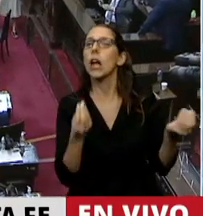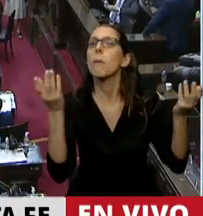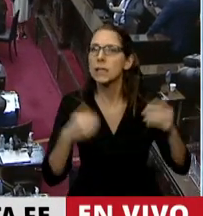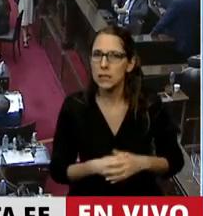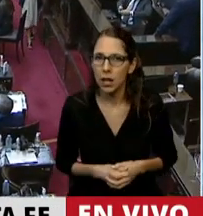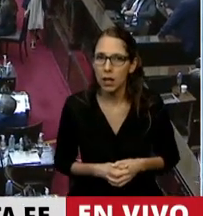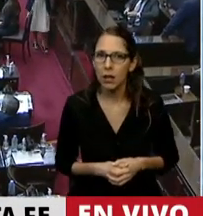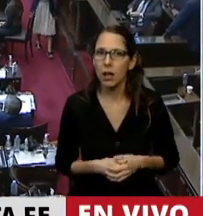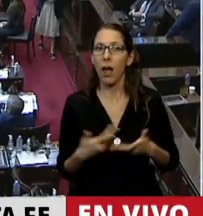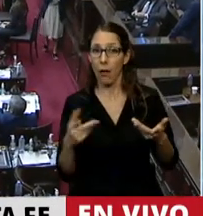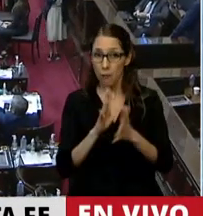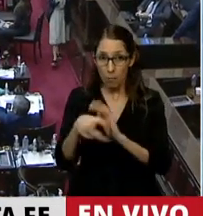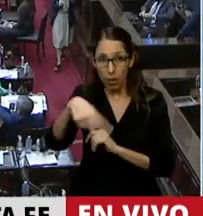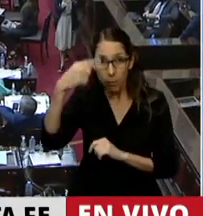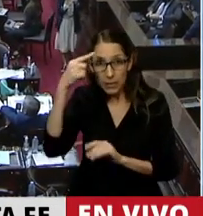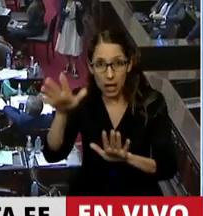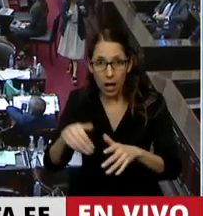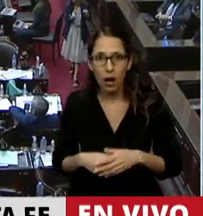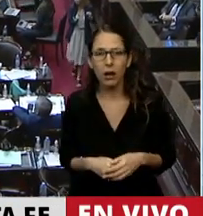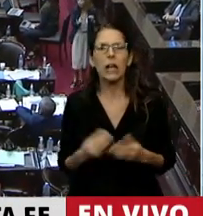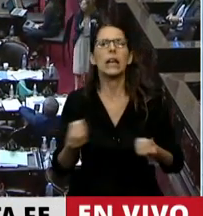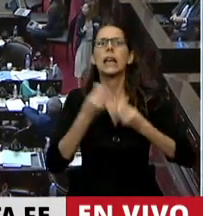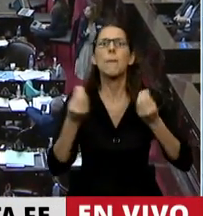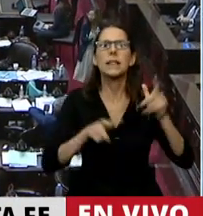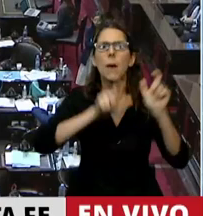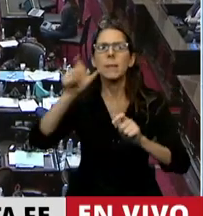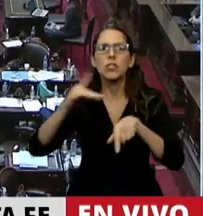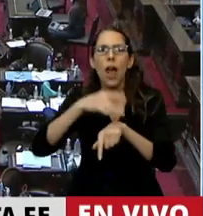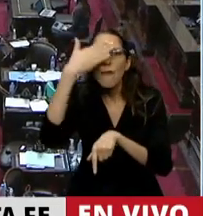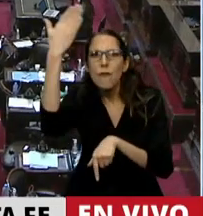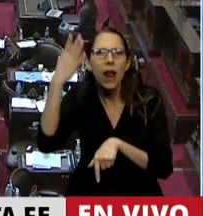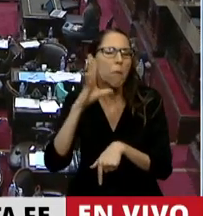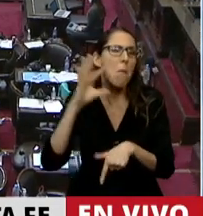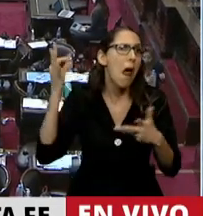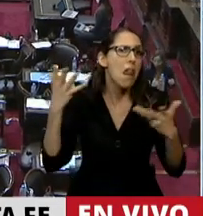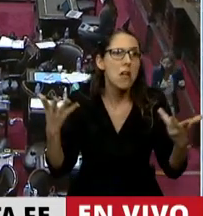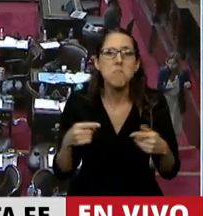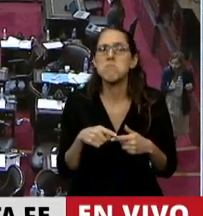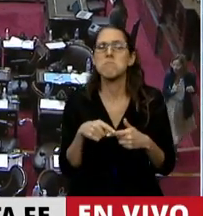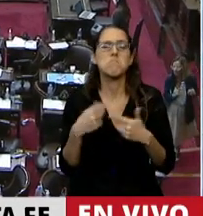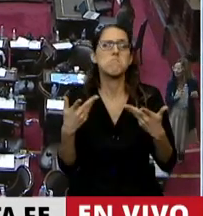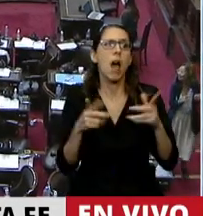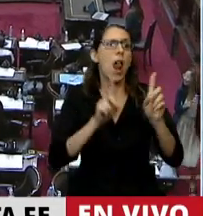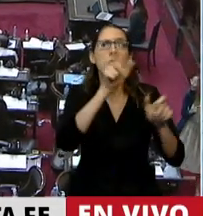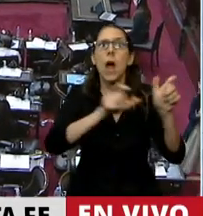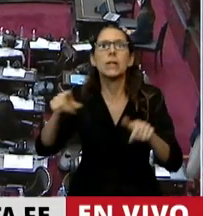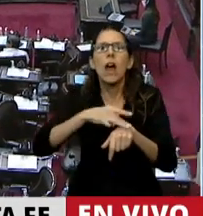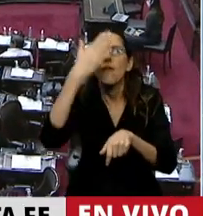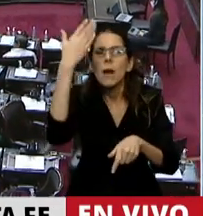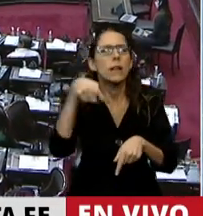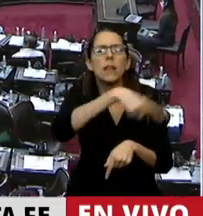profundidad actualista. ¿Qué pasaría con las personas enfermas, con determinadas personas